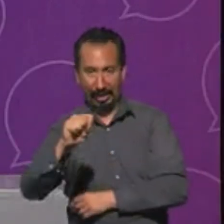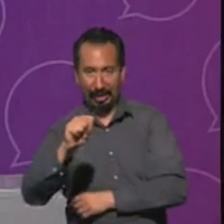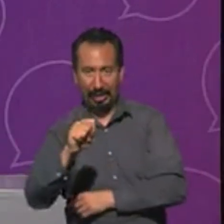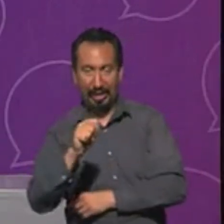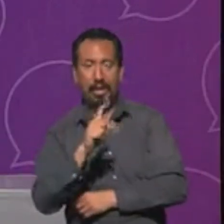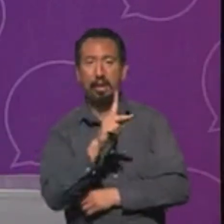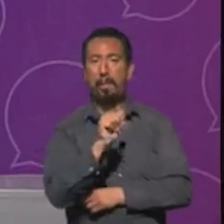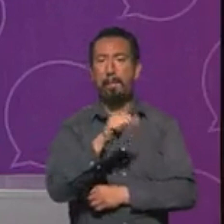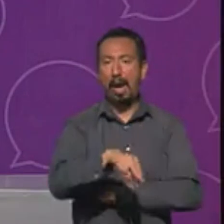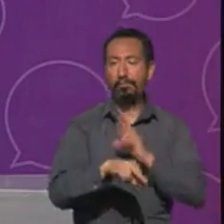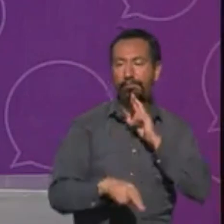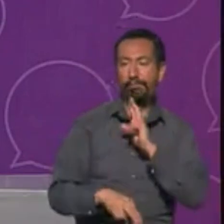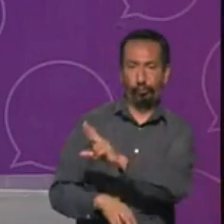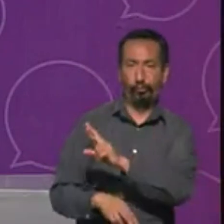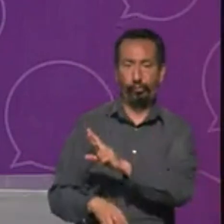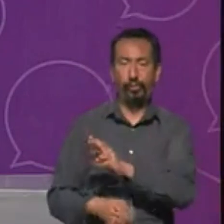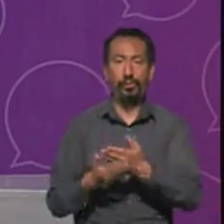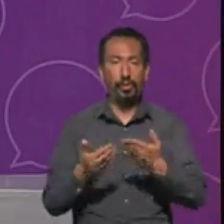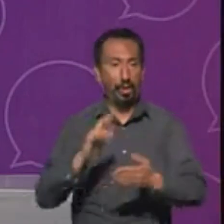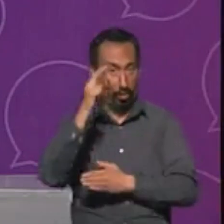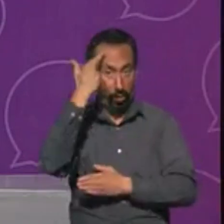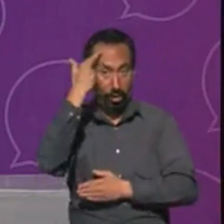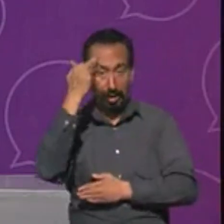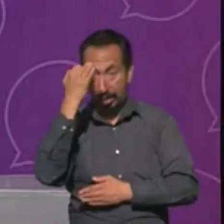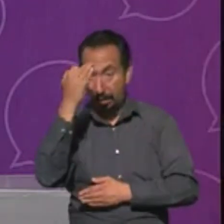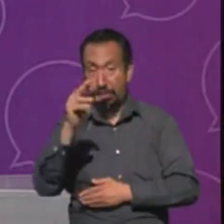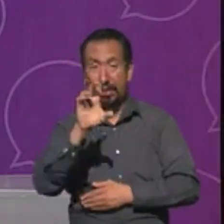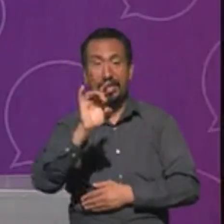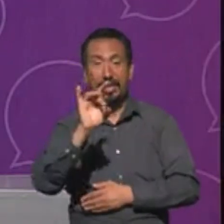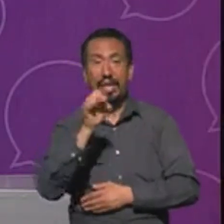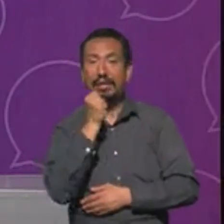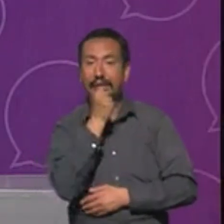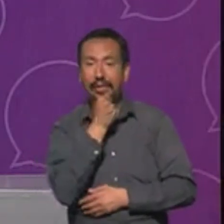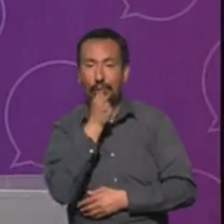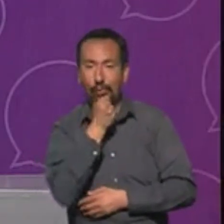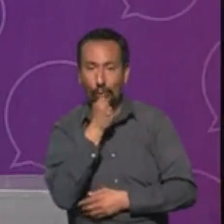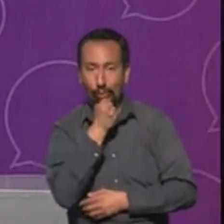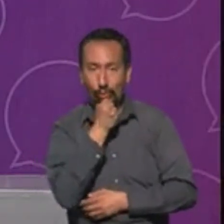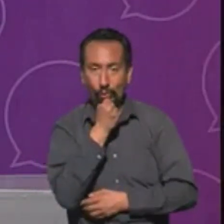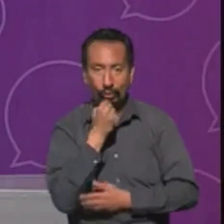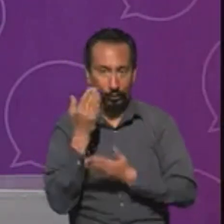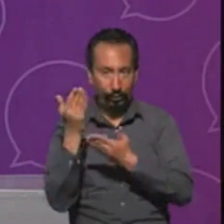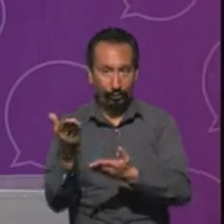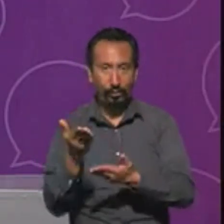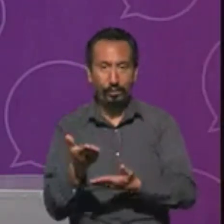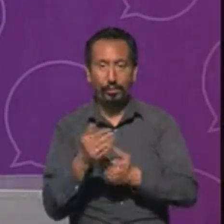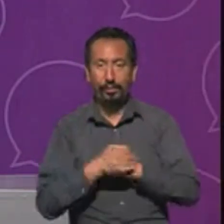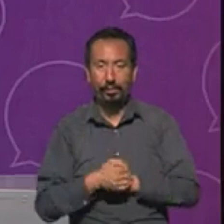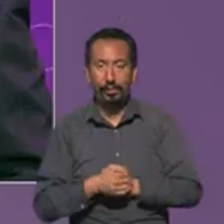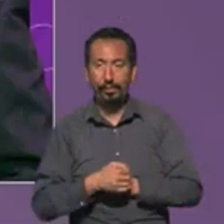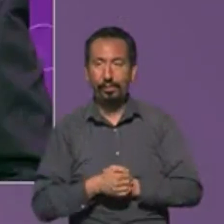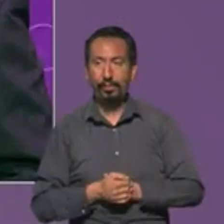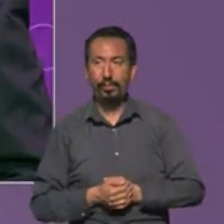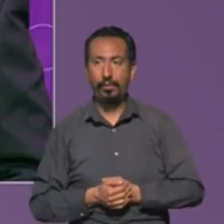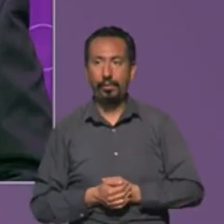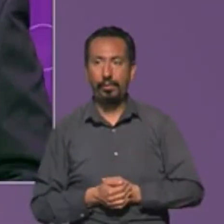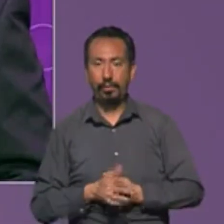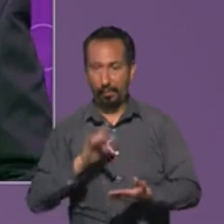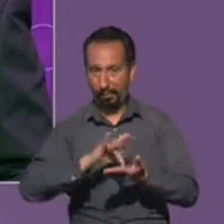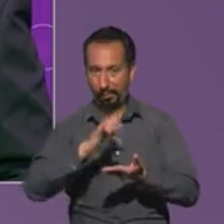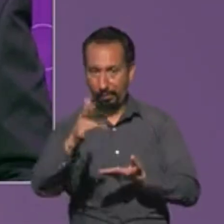Jorge Alberto Acuña Dávalos recordemos que tienen 30 segundos para hacer esa réplica adelante candidato